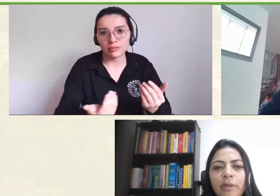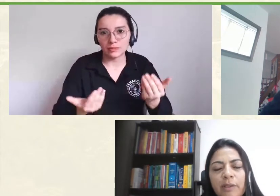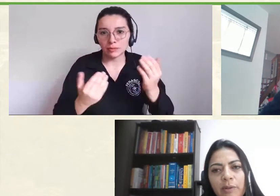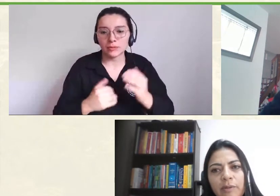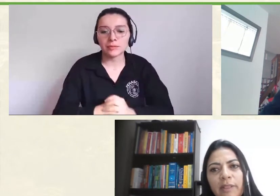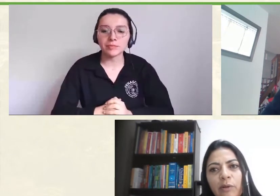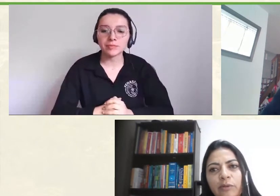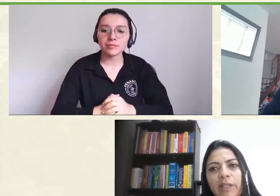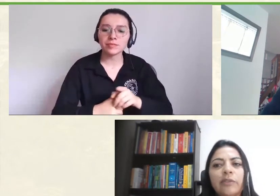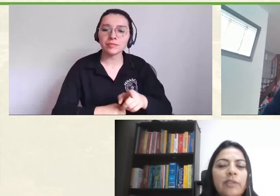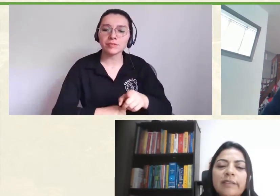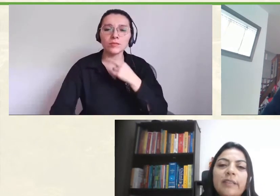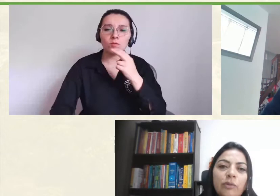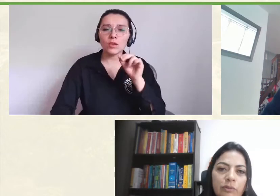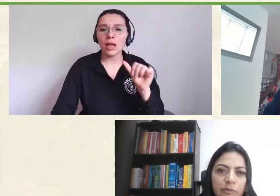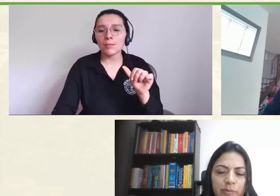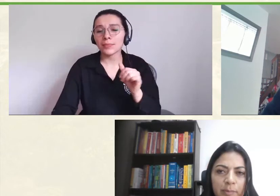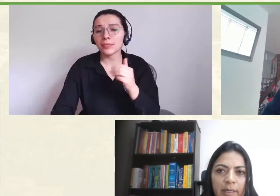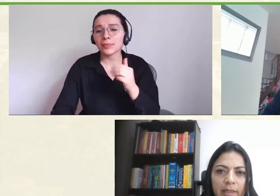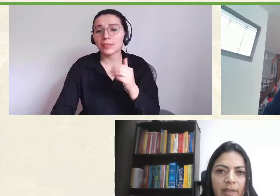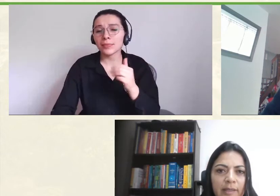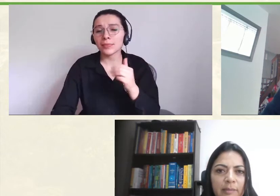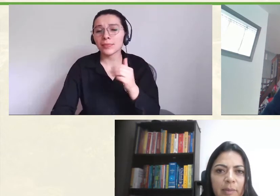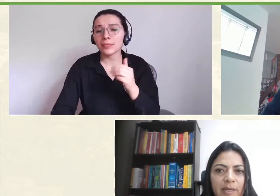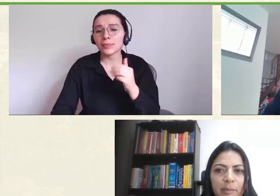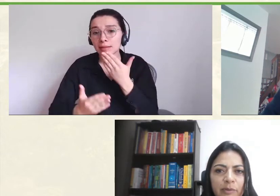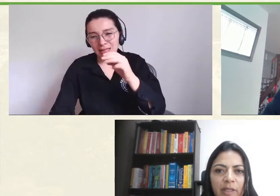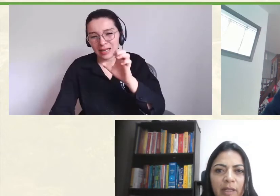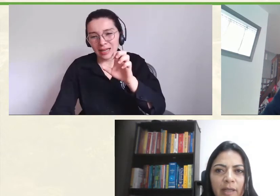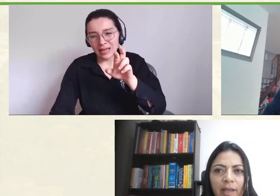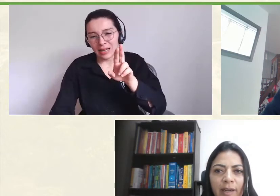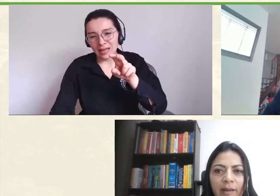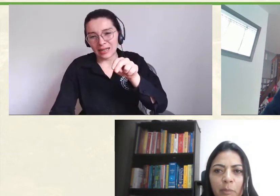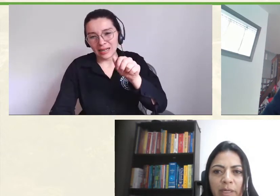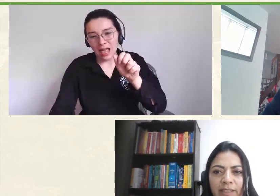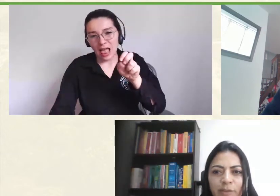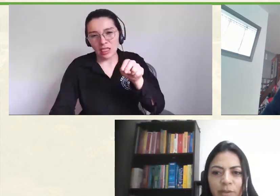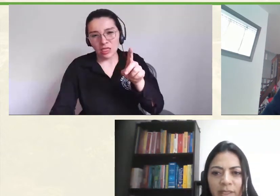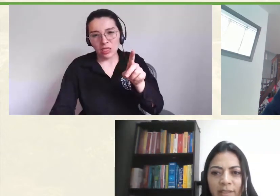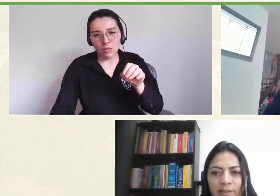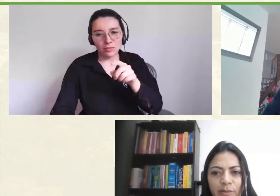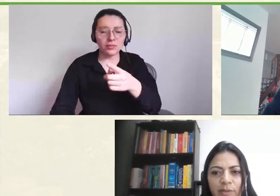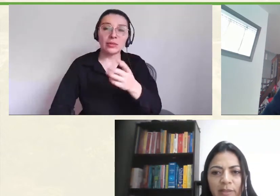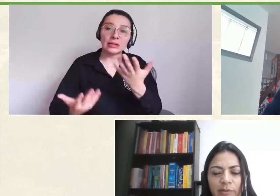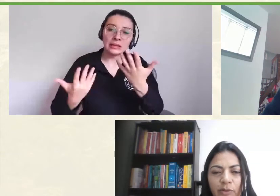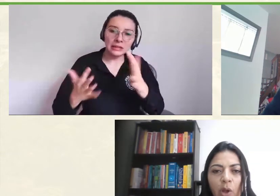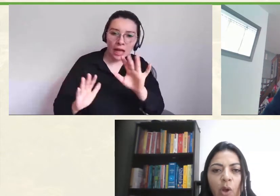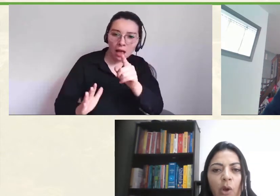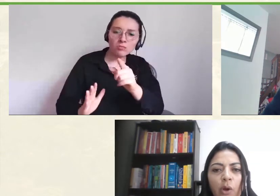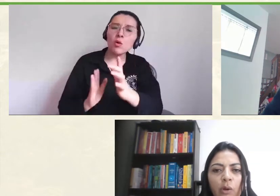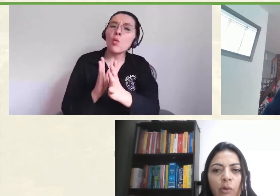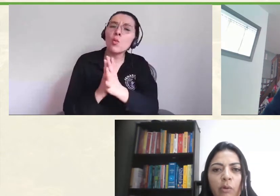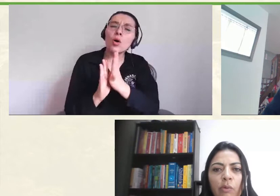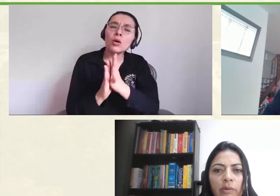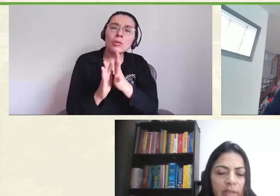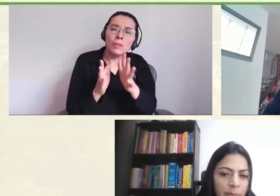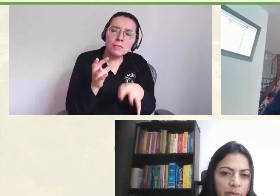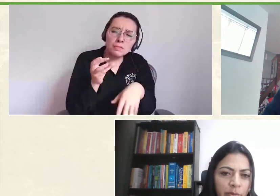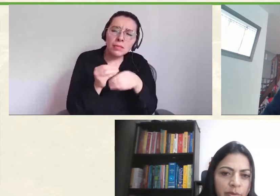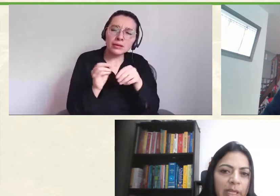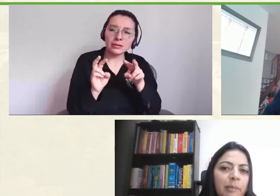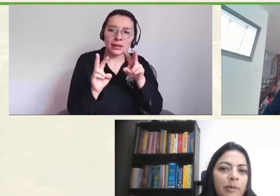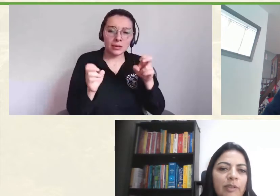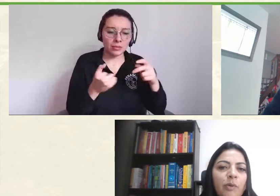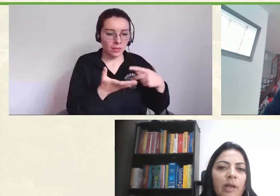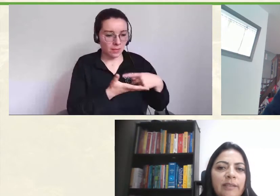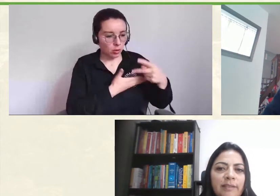Hablemos un poquito de los casos exitosos para que vayamos a la buena historia de estos casos. Demos